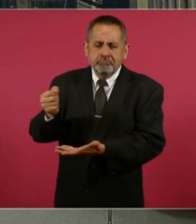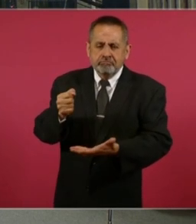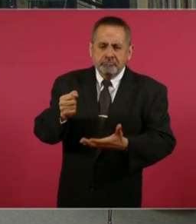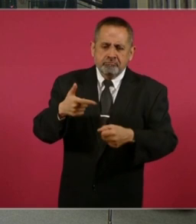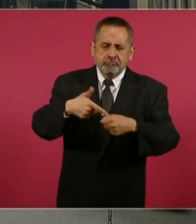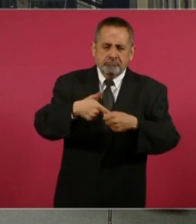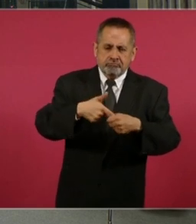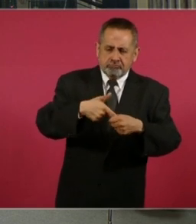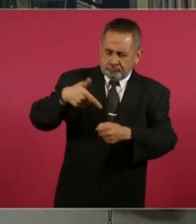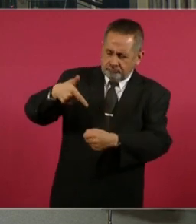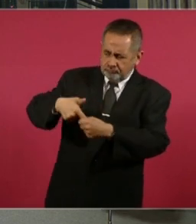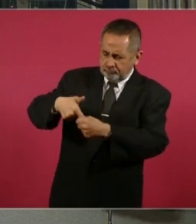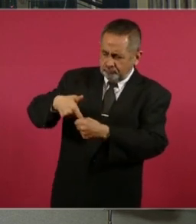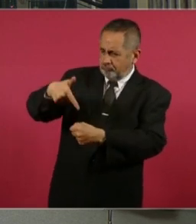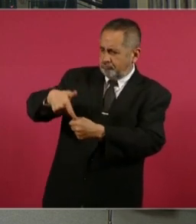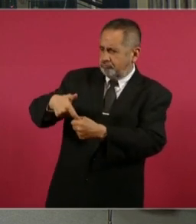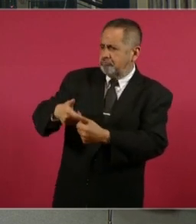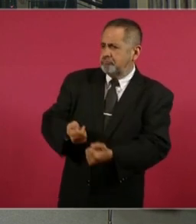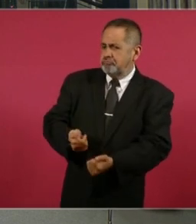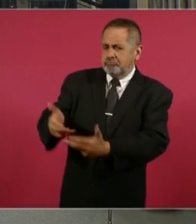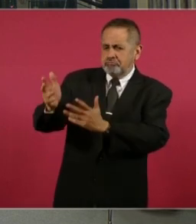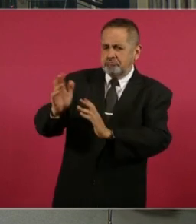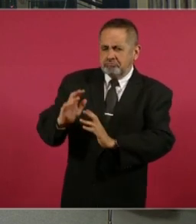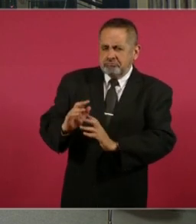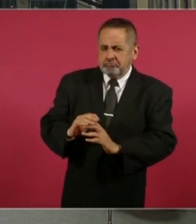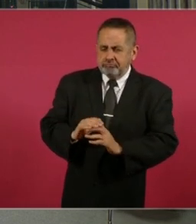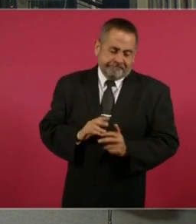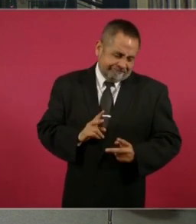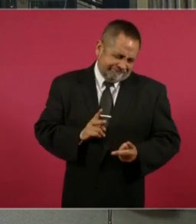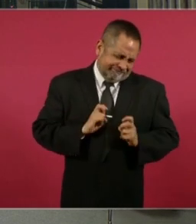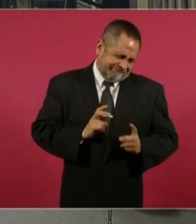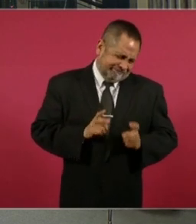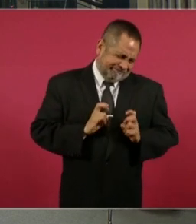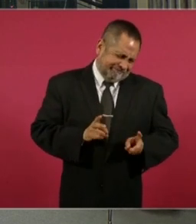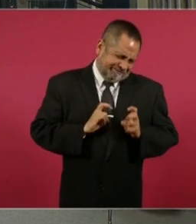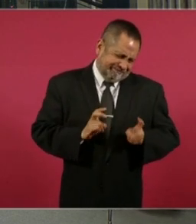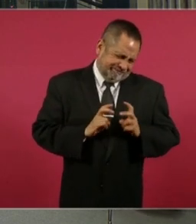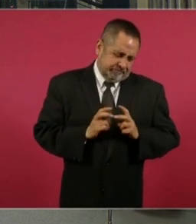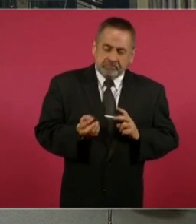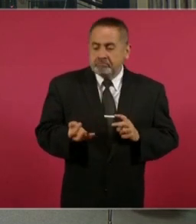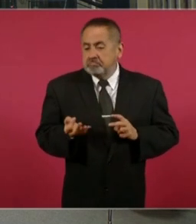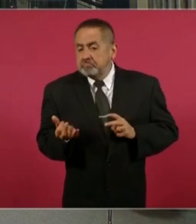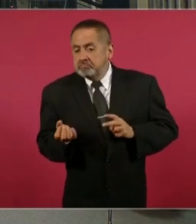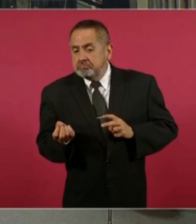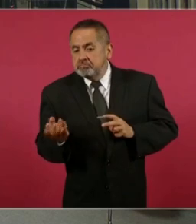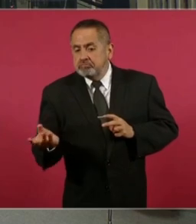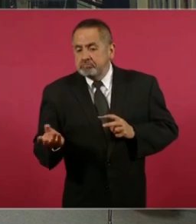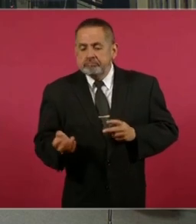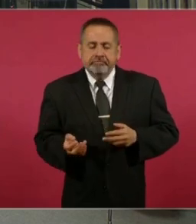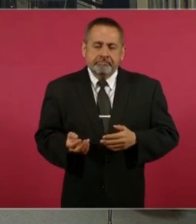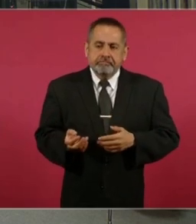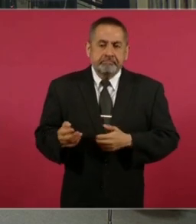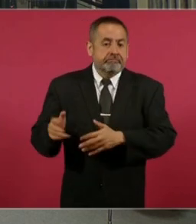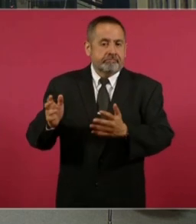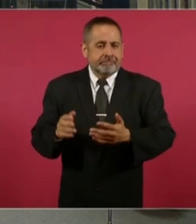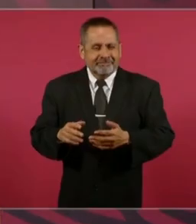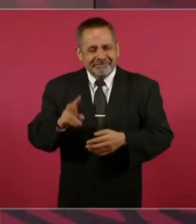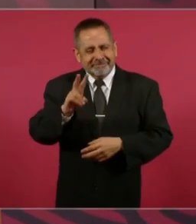sus cubetas anunciaba este lamentable accidente